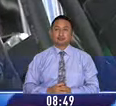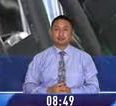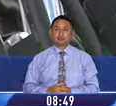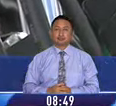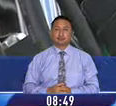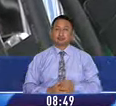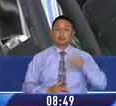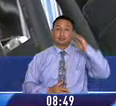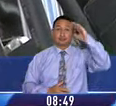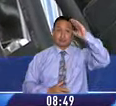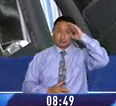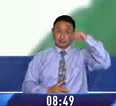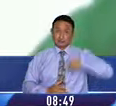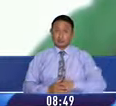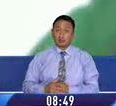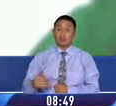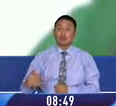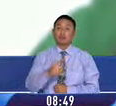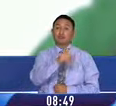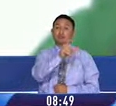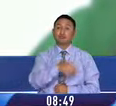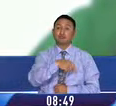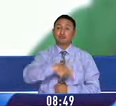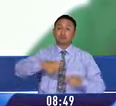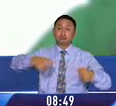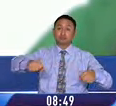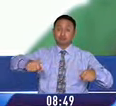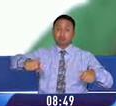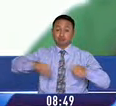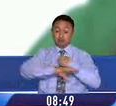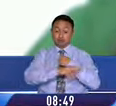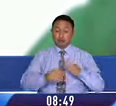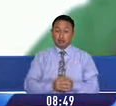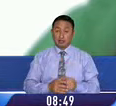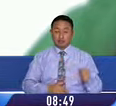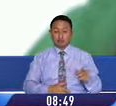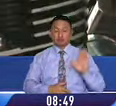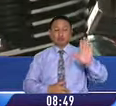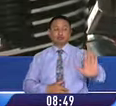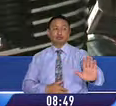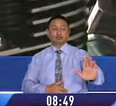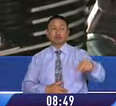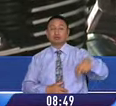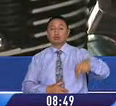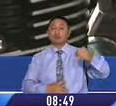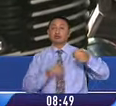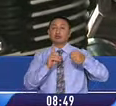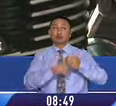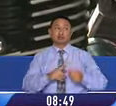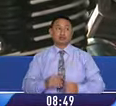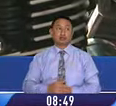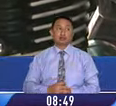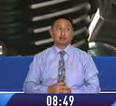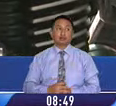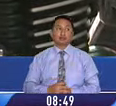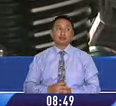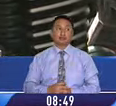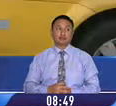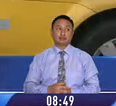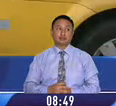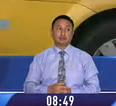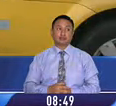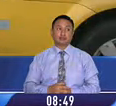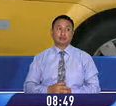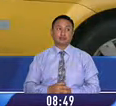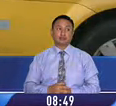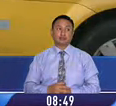La policía detuvo a un individuo que se movilizaba en una motocicleta al norte de Quito por el sector del Mirador luego